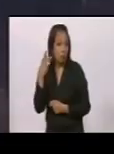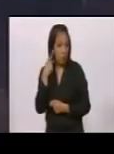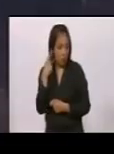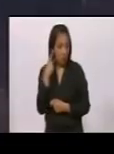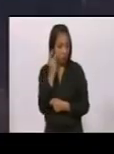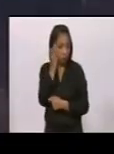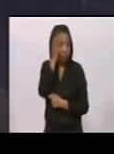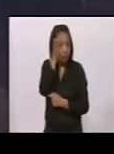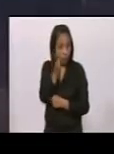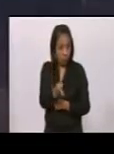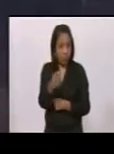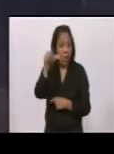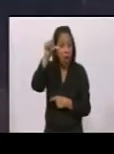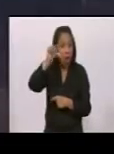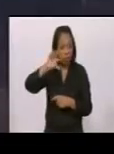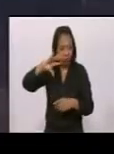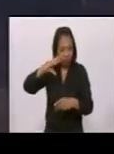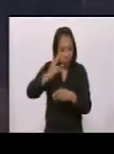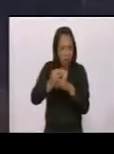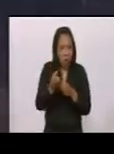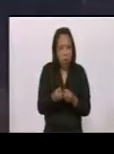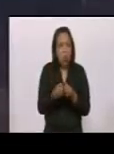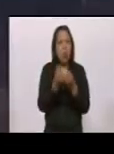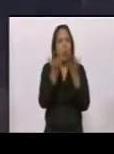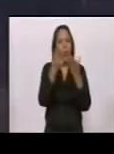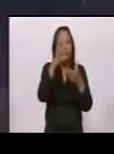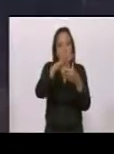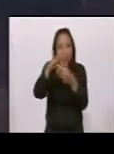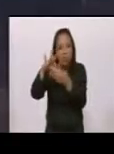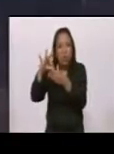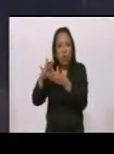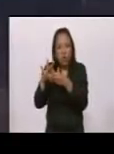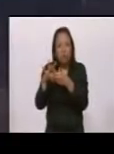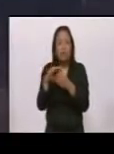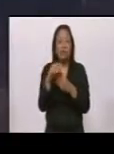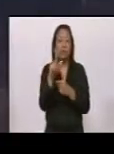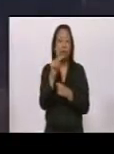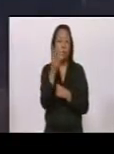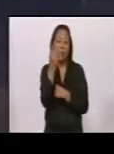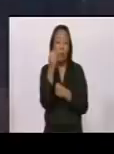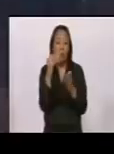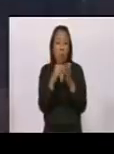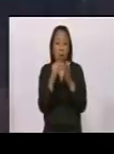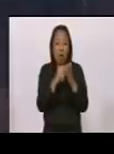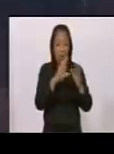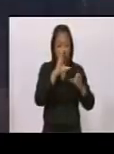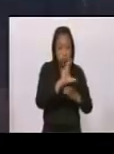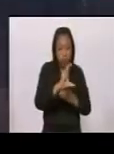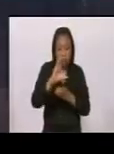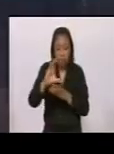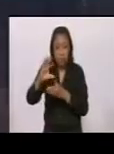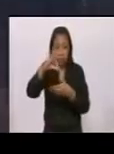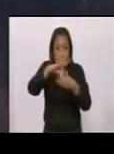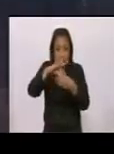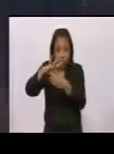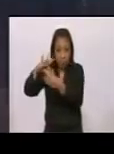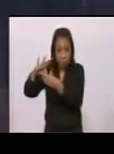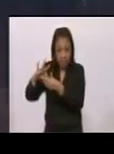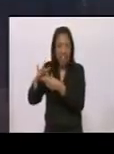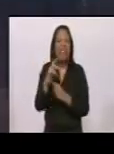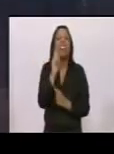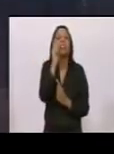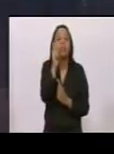en esta ocasión se recontaron los sufragios de más de 79 mil paquetes electorales, es